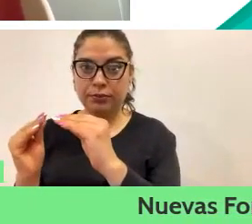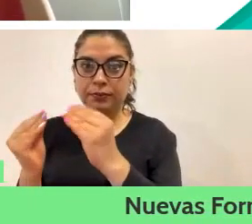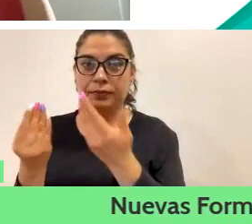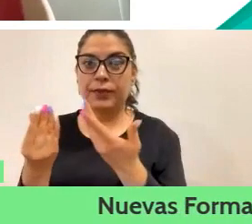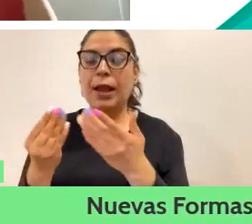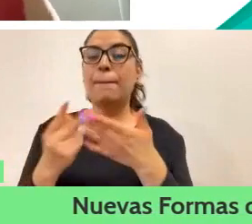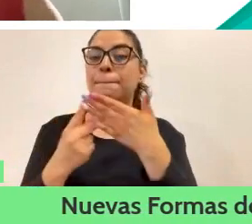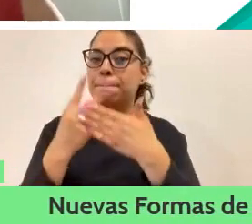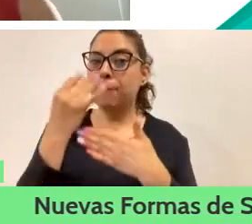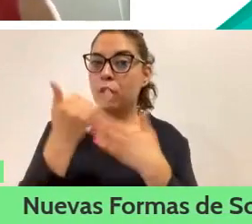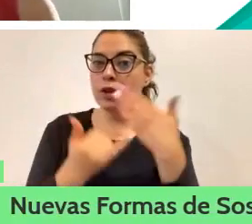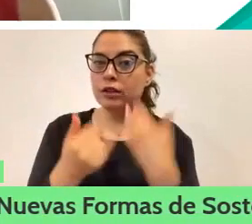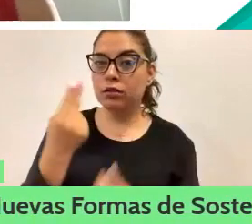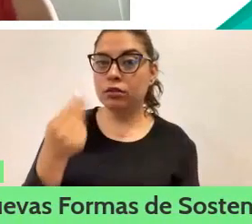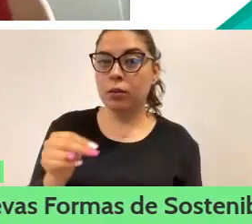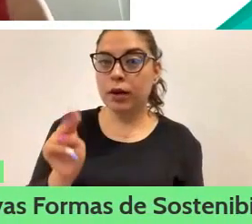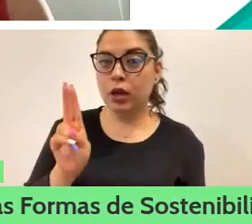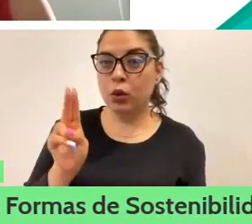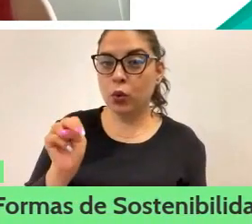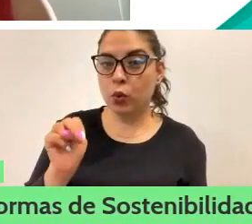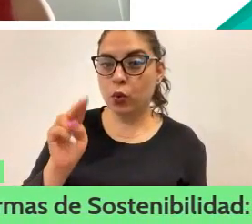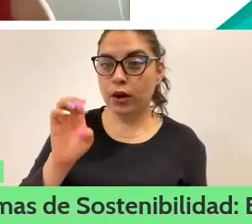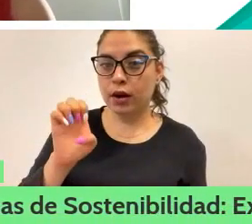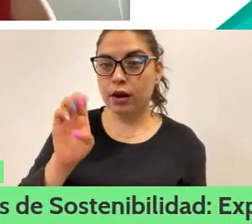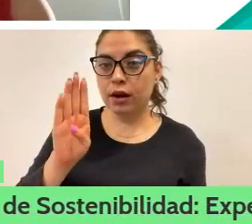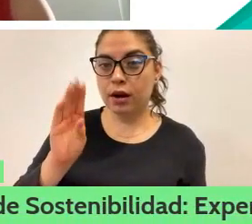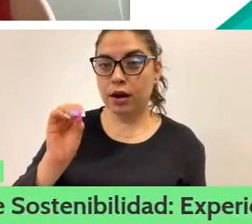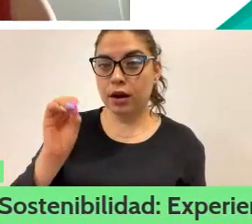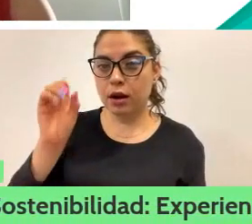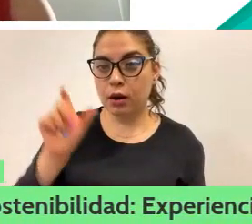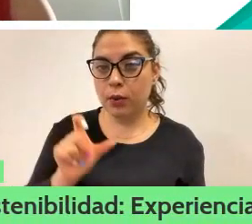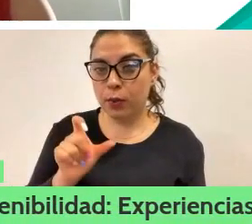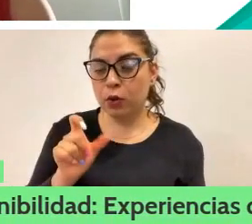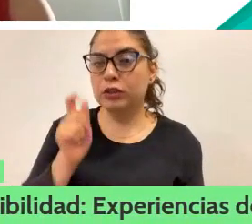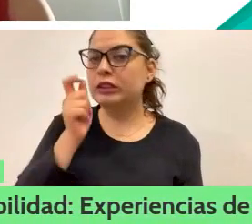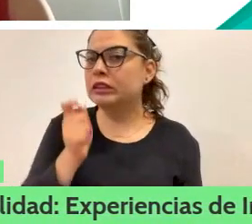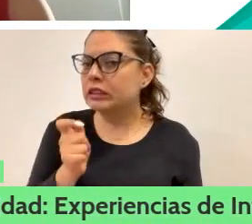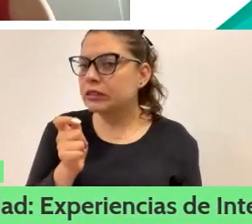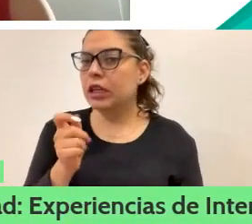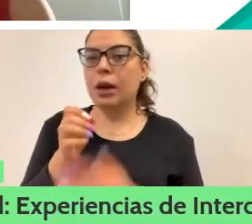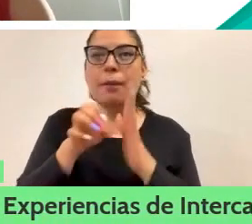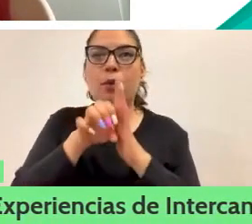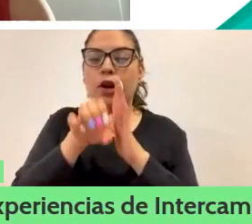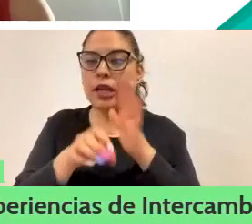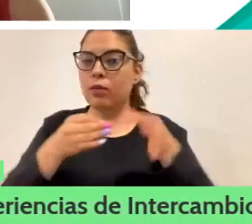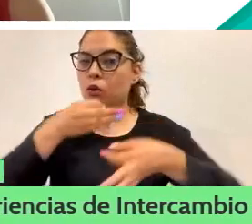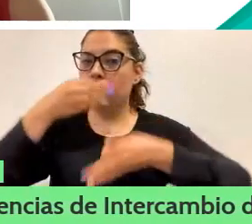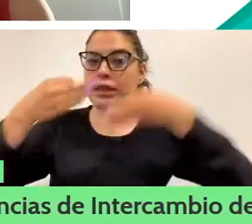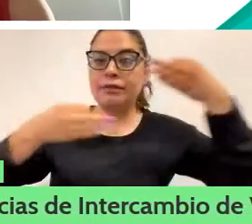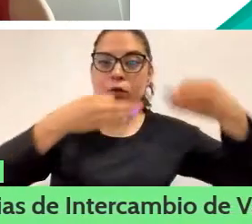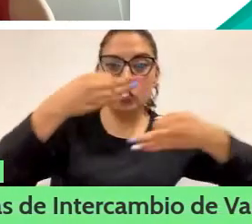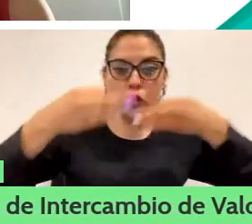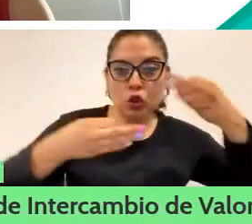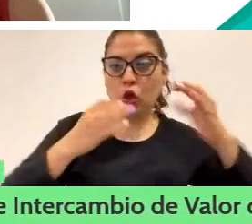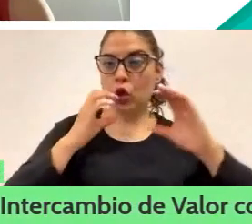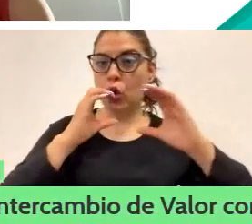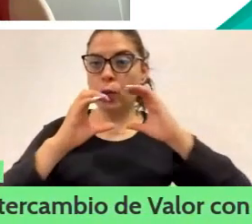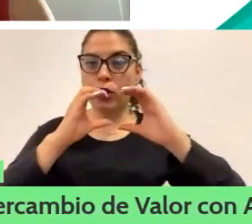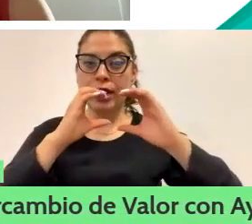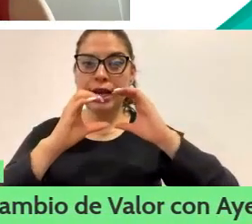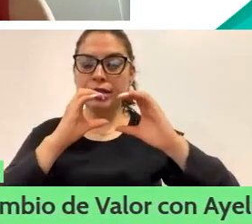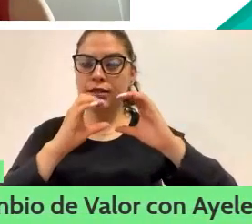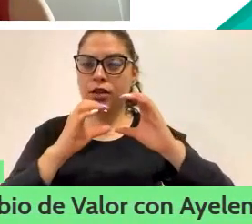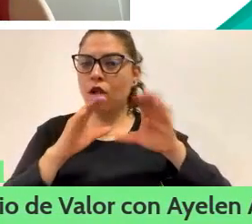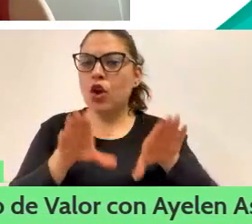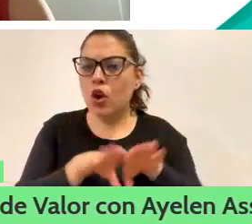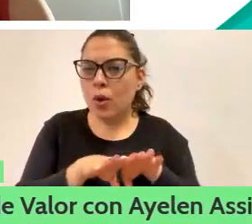Unebox es 100% digital. O sea, todo lo que se hace de difusión, de comunicación, etcétera, es digital. La caja obviamente es física,